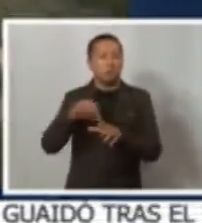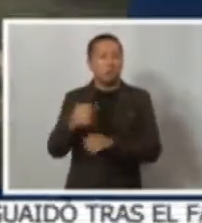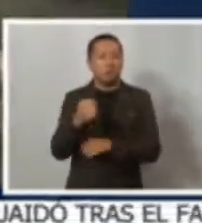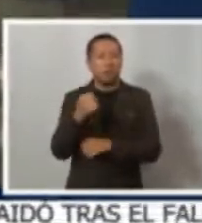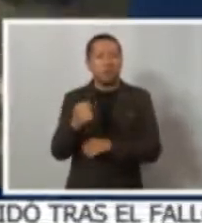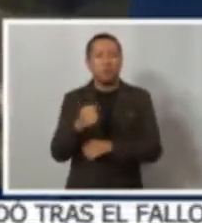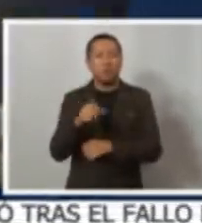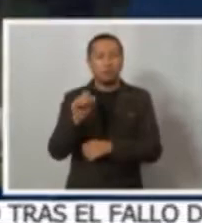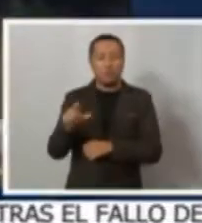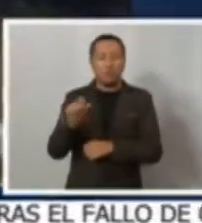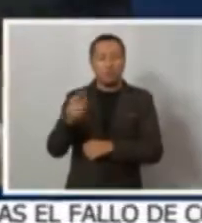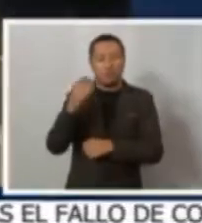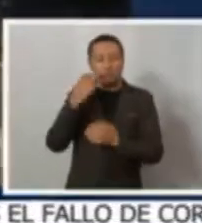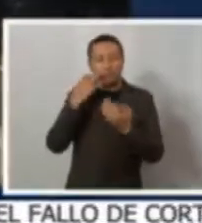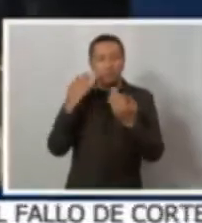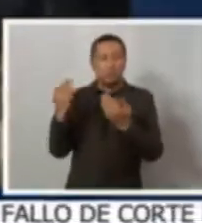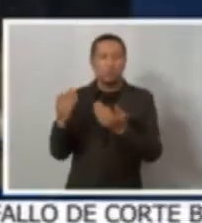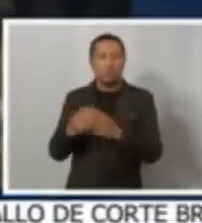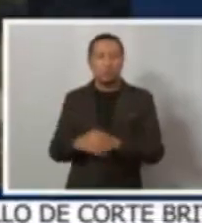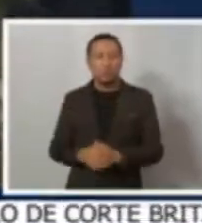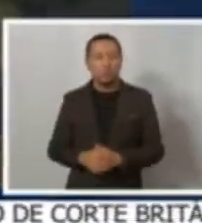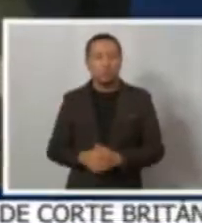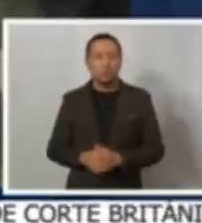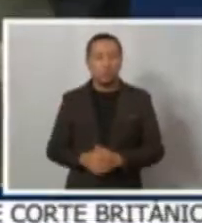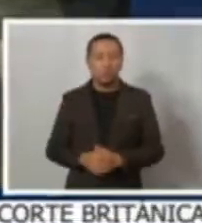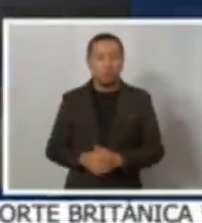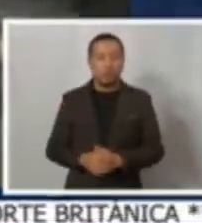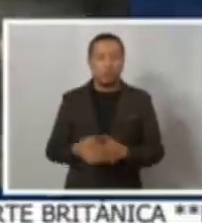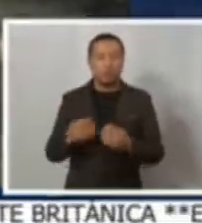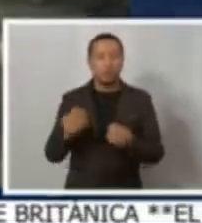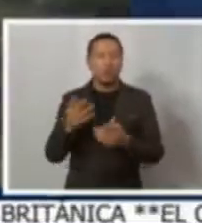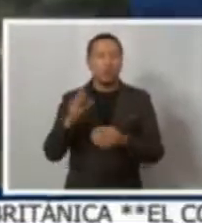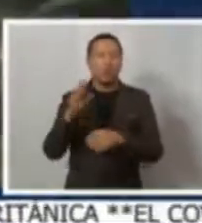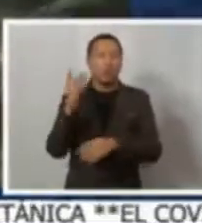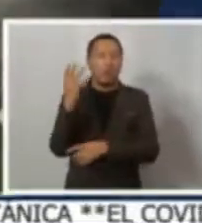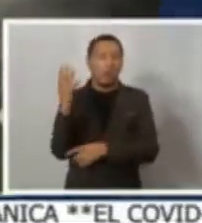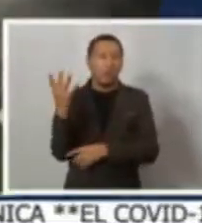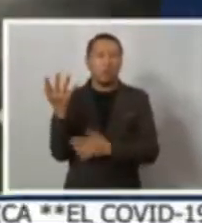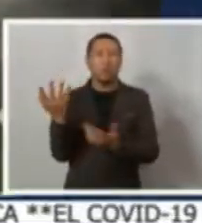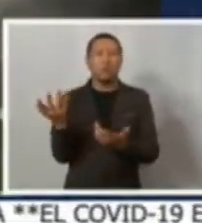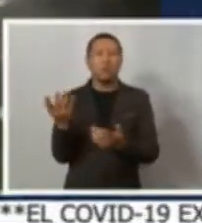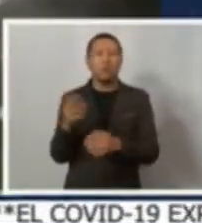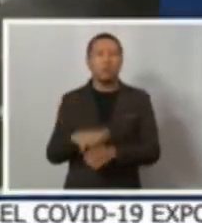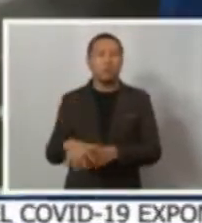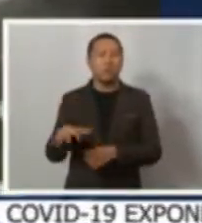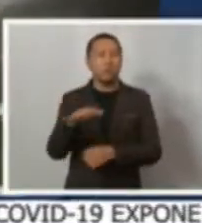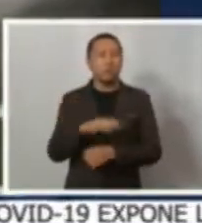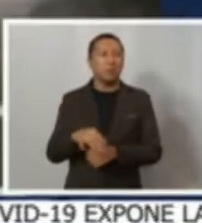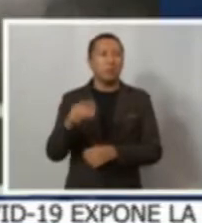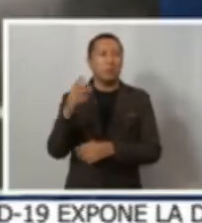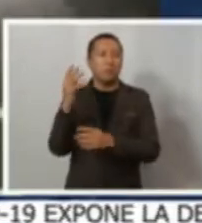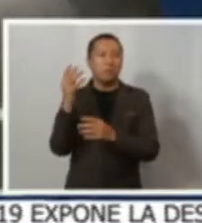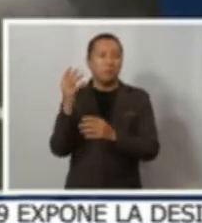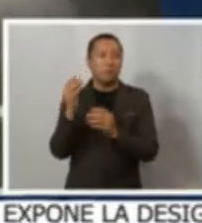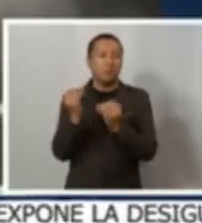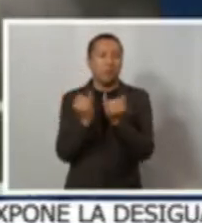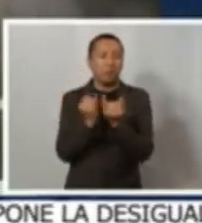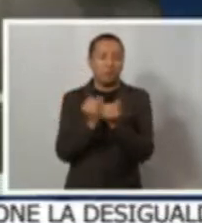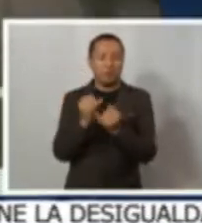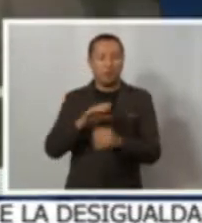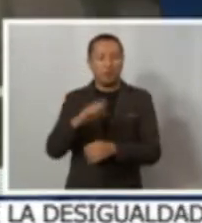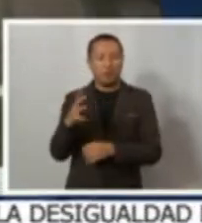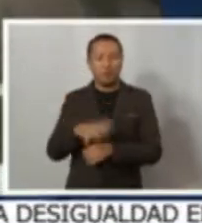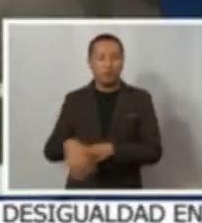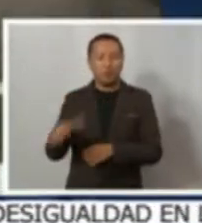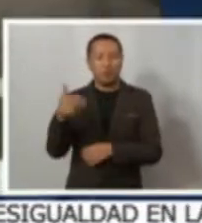en su pantalla, lo puede usted observar en redes sociales, la caída de algunas algunas palmeras. Tenemos imágenes de la zona